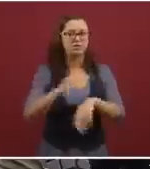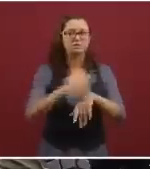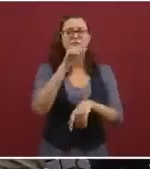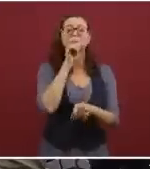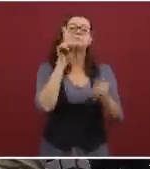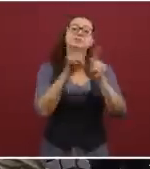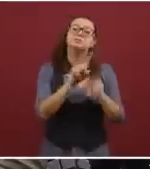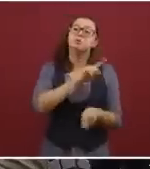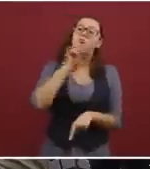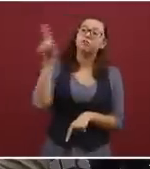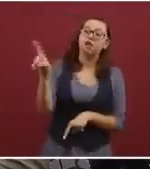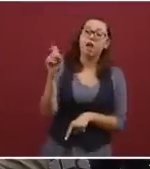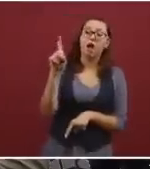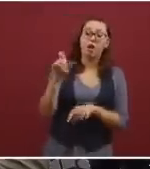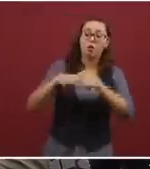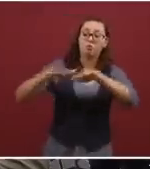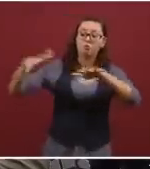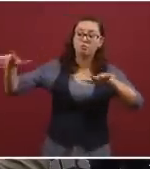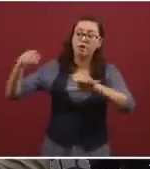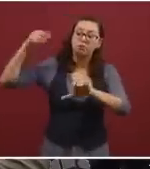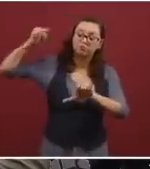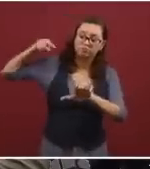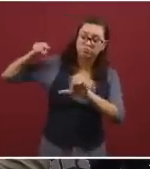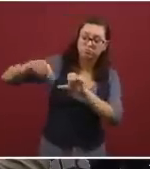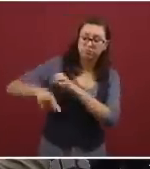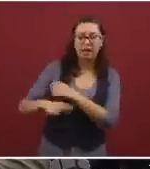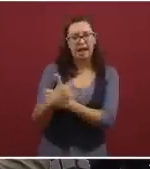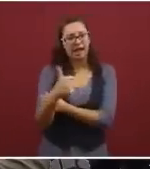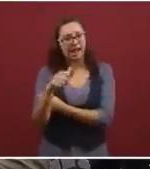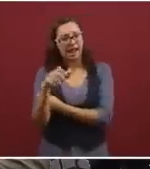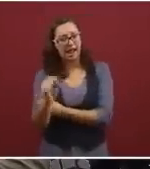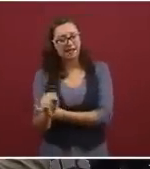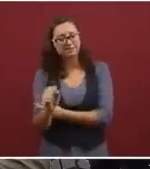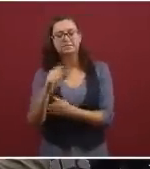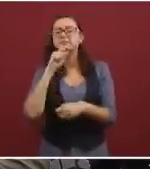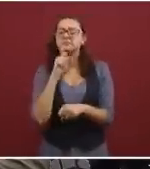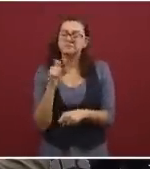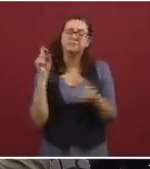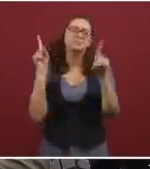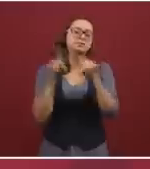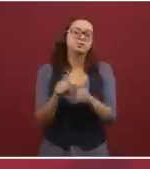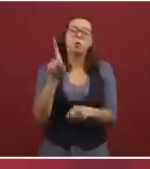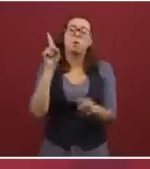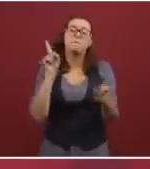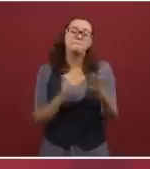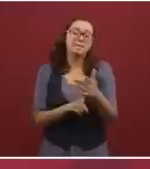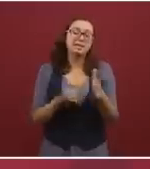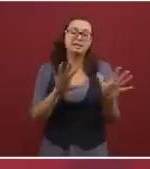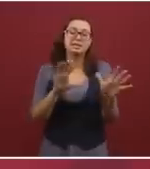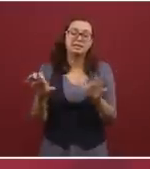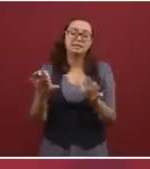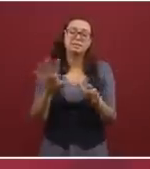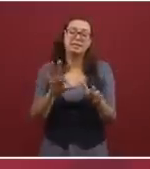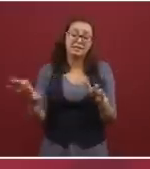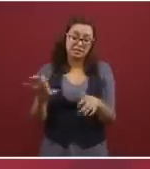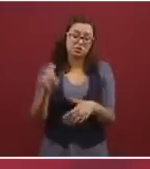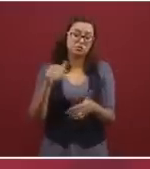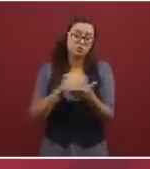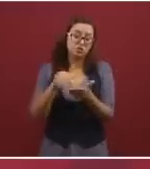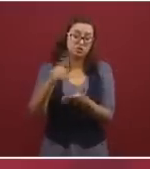Cash, que se invirtieron 1.300 millones de dólares y se requieren otros 1.300 para